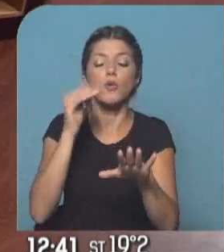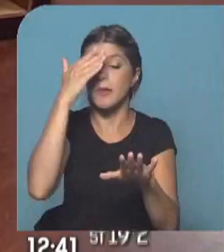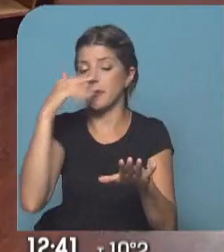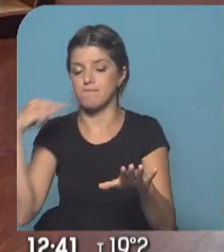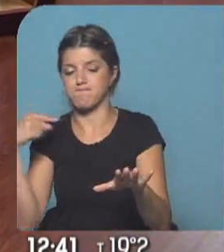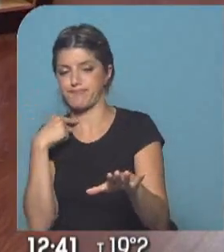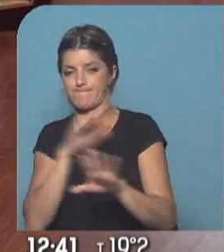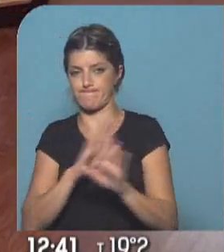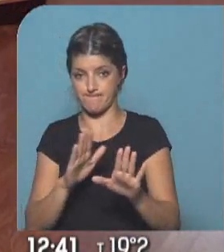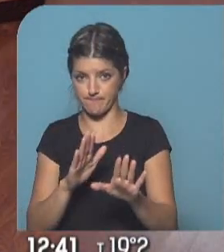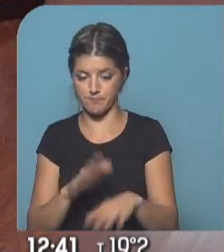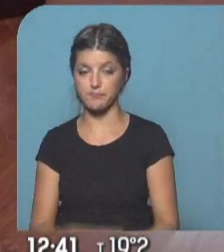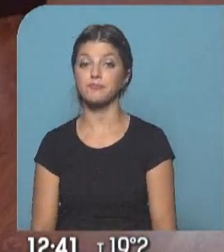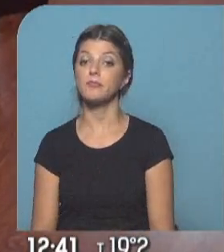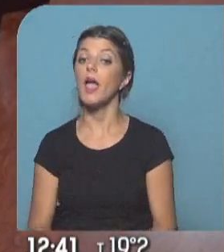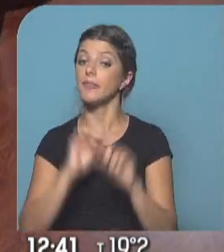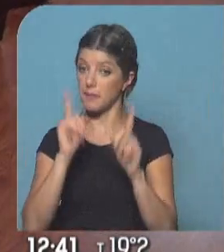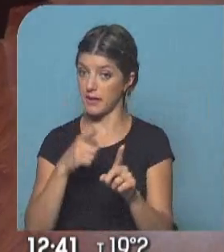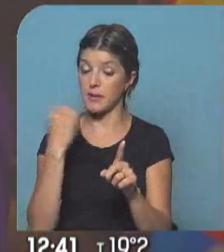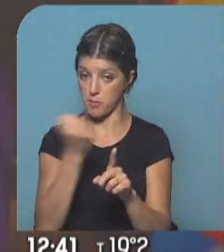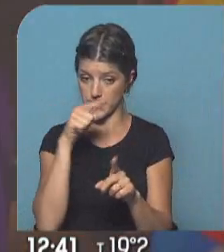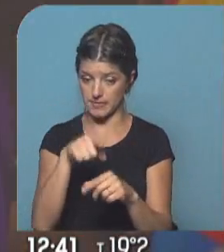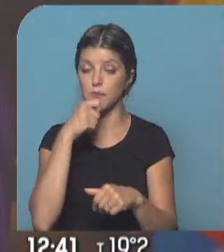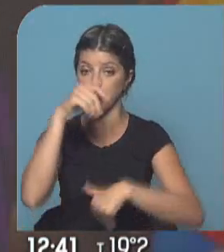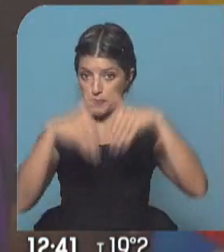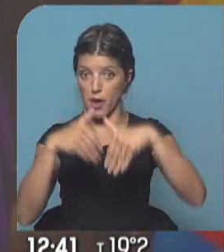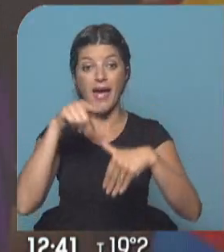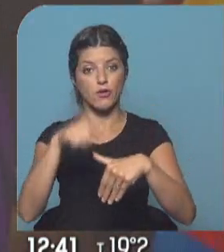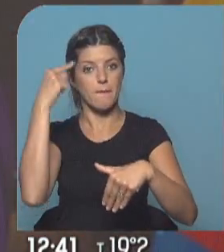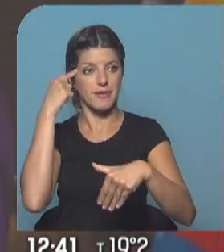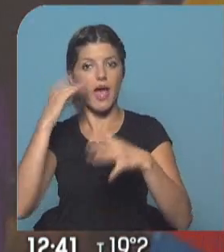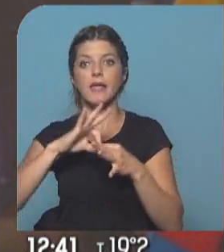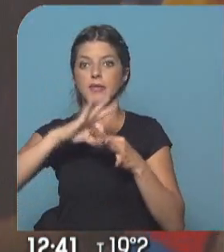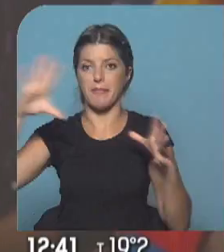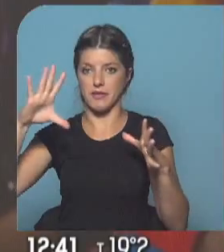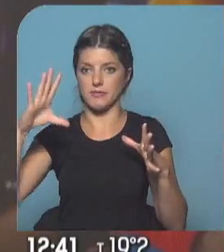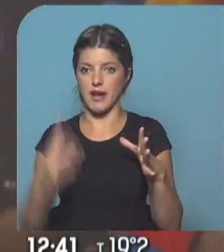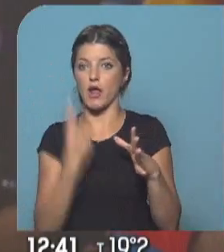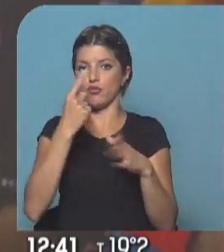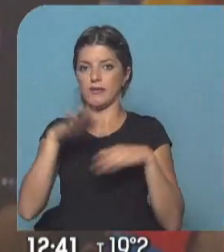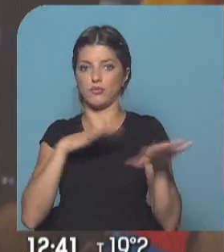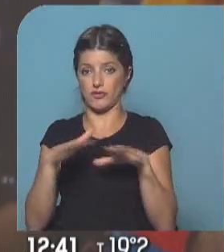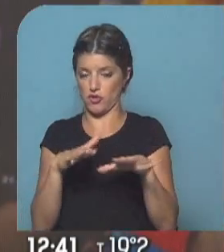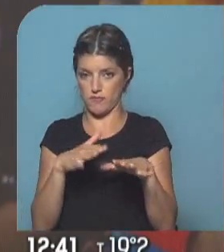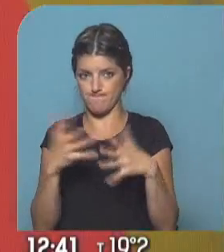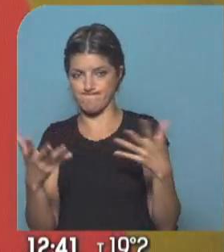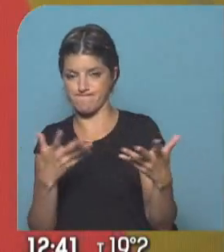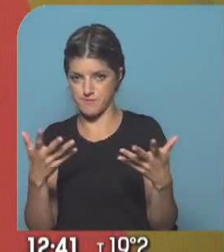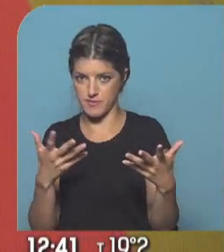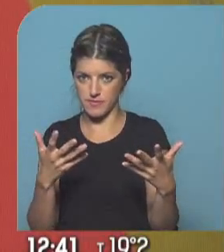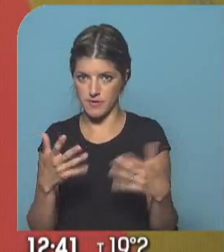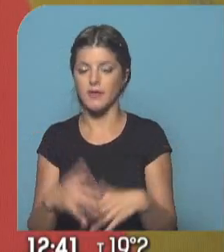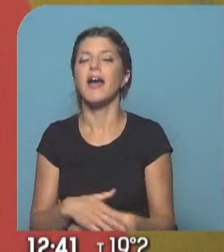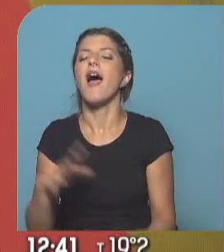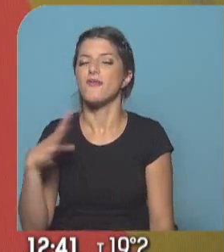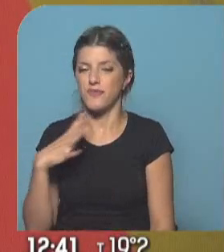problema en el referéndum, que se toman una decisión muy trascendente, por ejemplo, la independencia catalana, en un solo momento muy circunstancial. Digamos, no